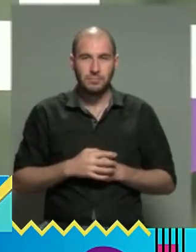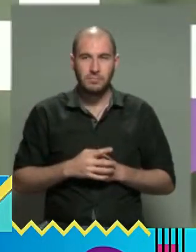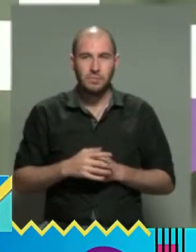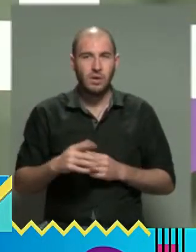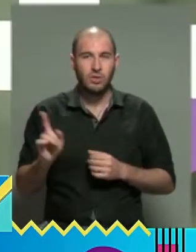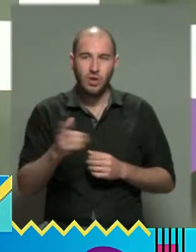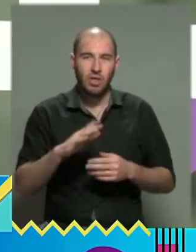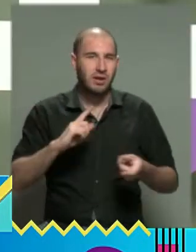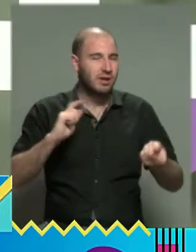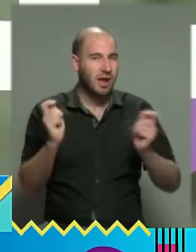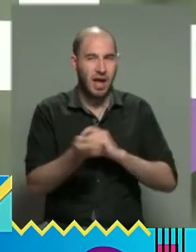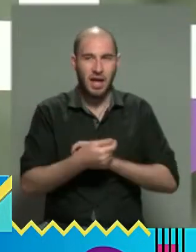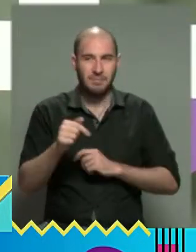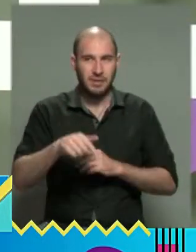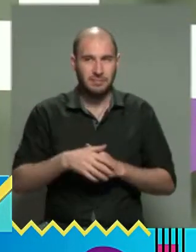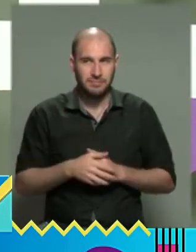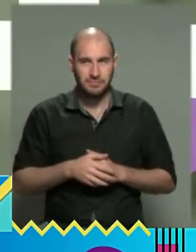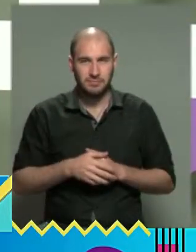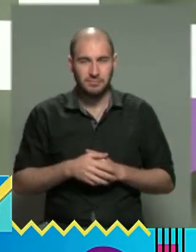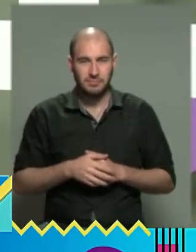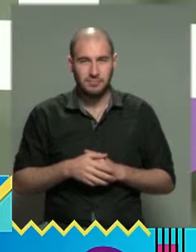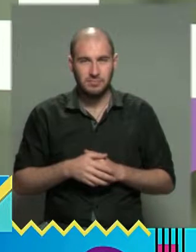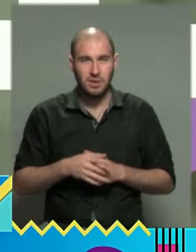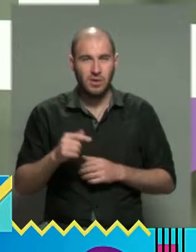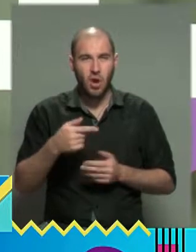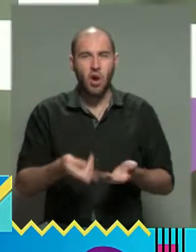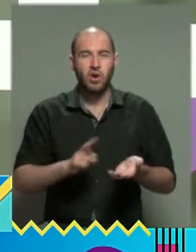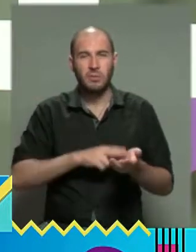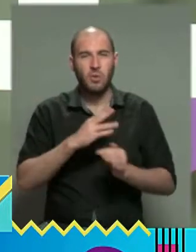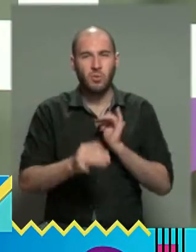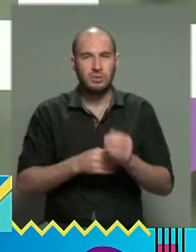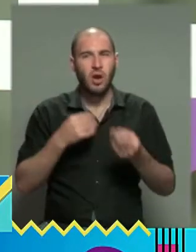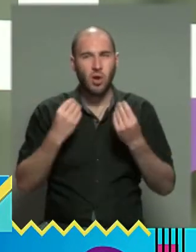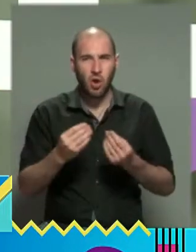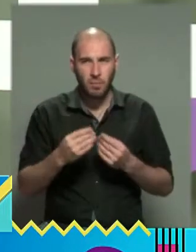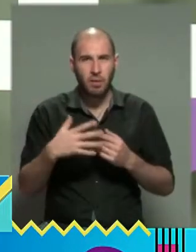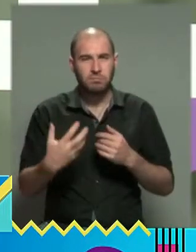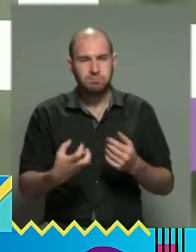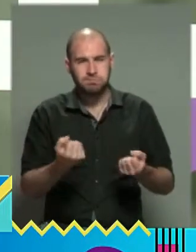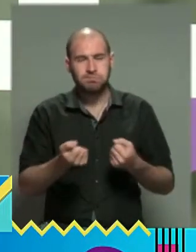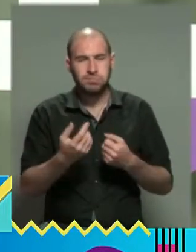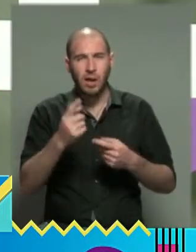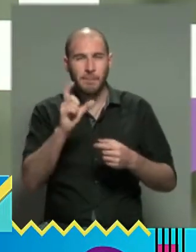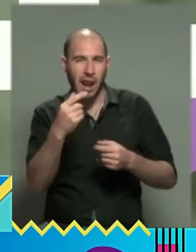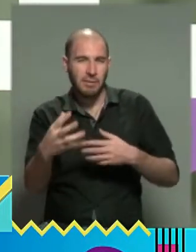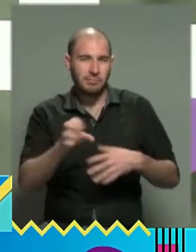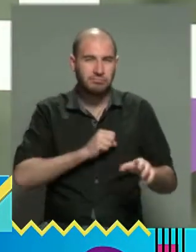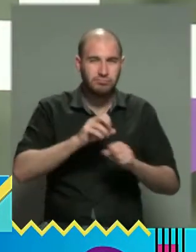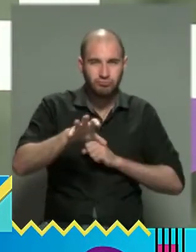todo va cambiando desde ahí. Un poco quería volver a esto de cómo se apropian, ¿no?, ciertos conceptos,